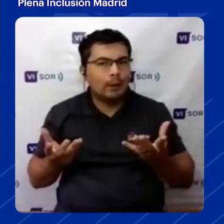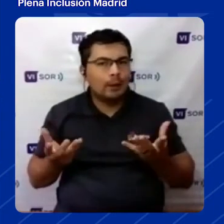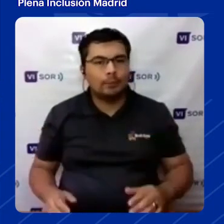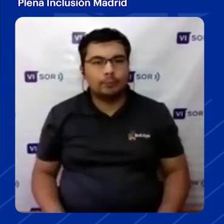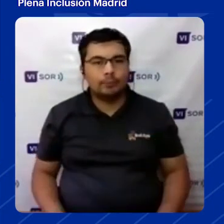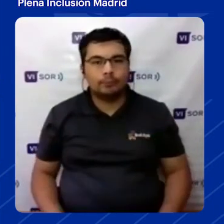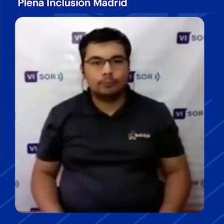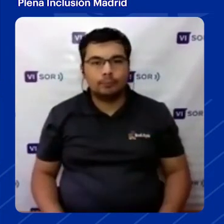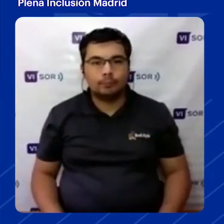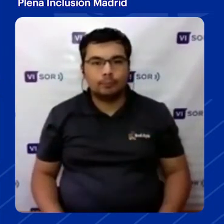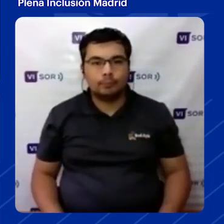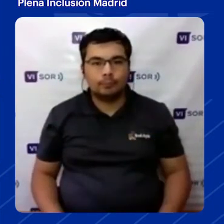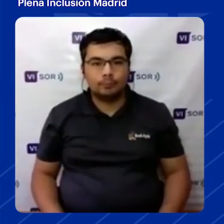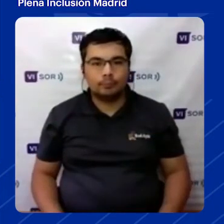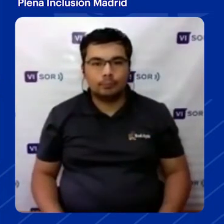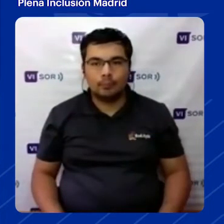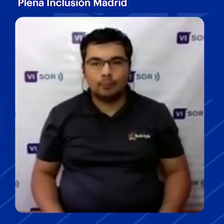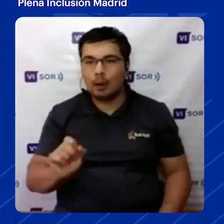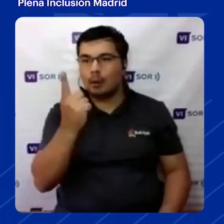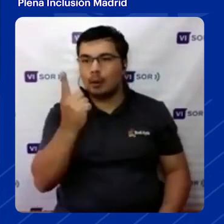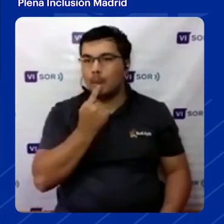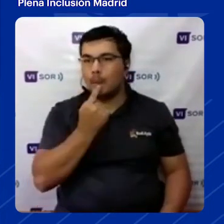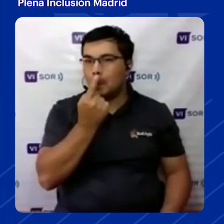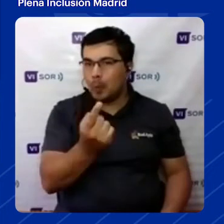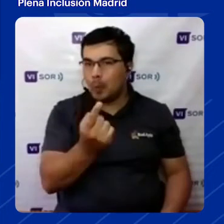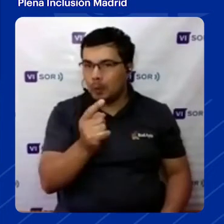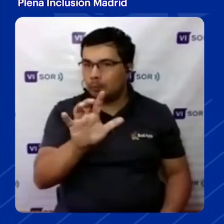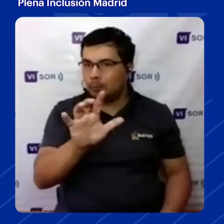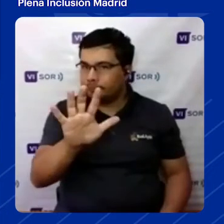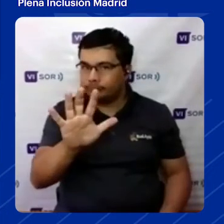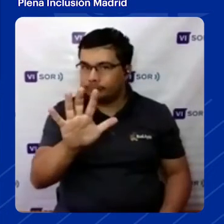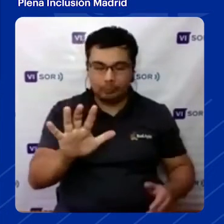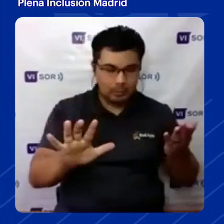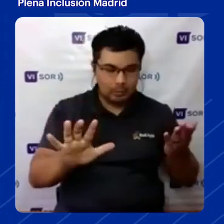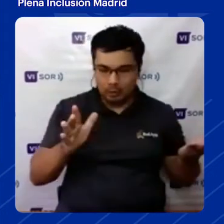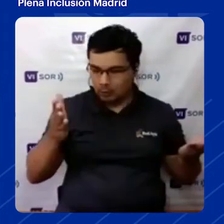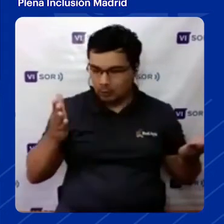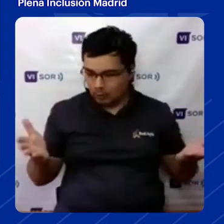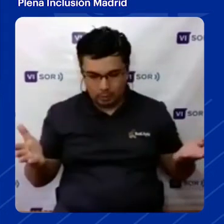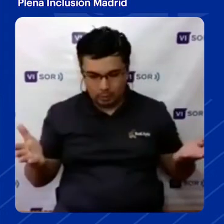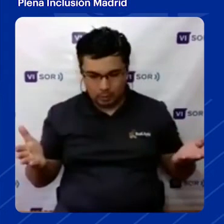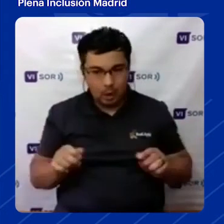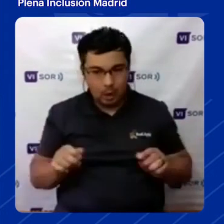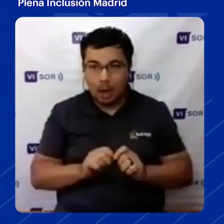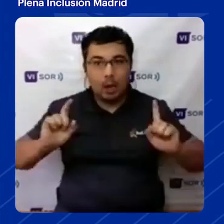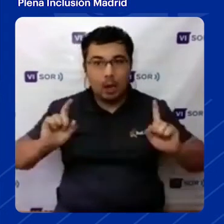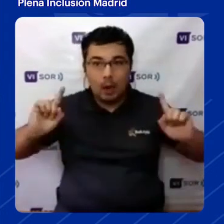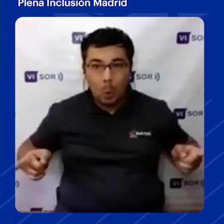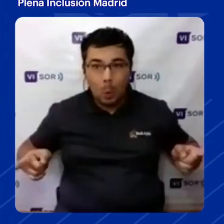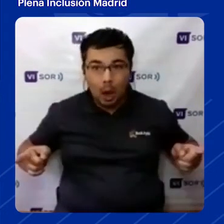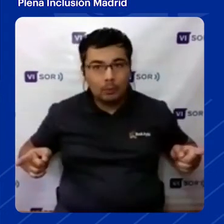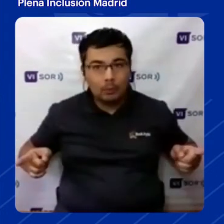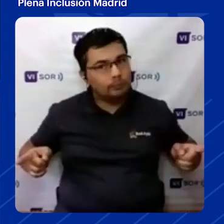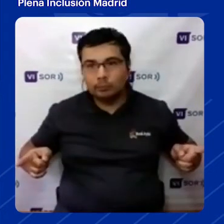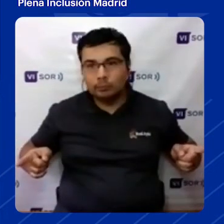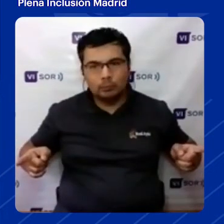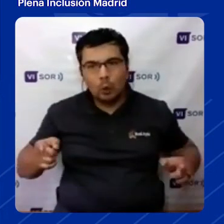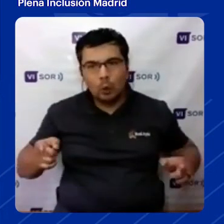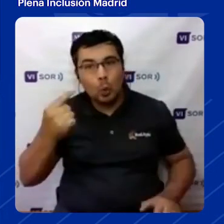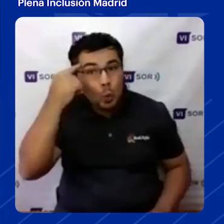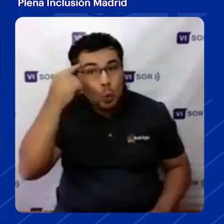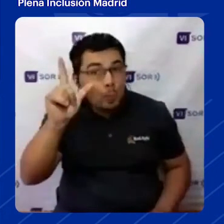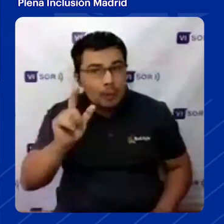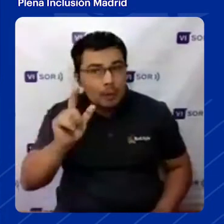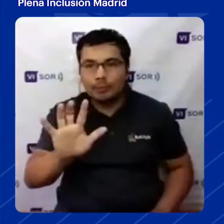es, Óscar, esto no dice lo mismo. Y yo les digo, dice la esencia. Y esa es la respuesta que siempre